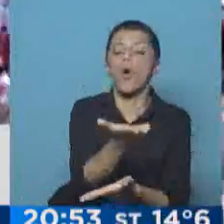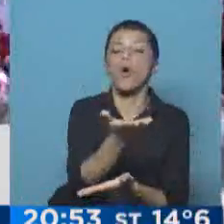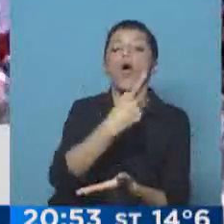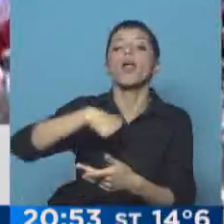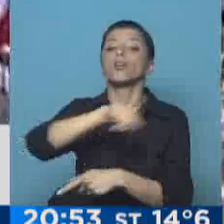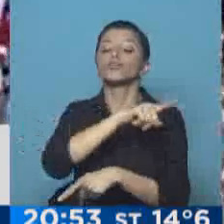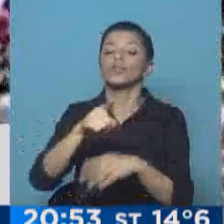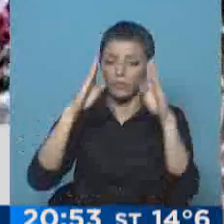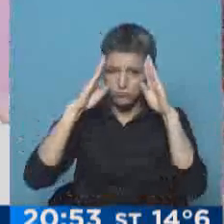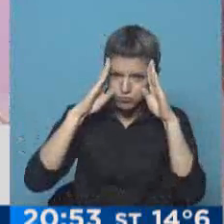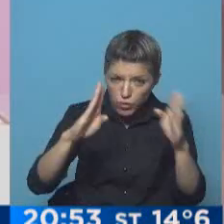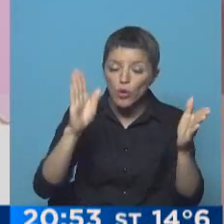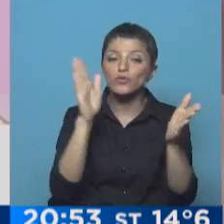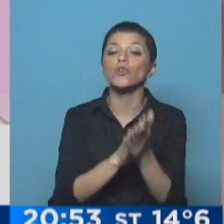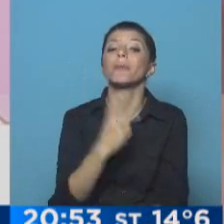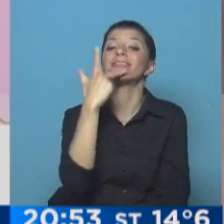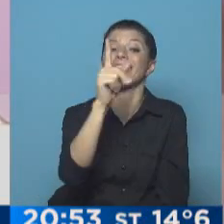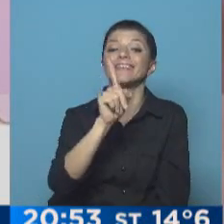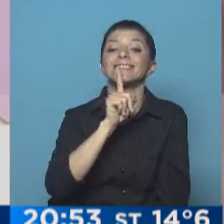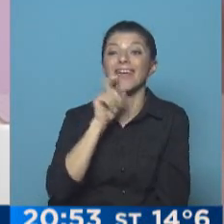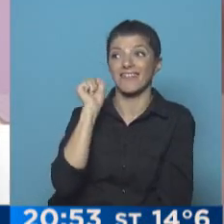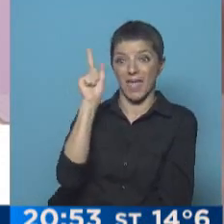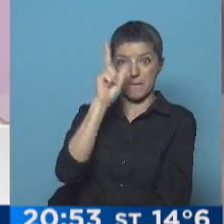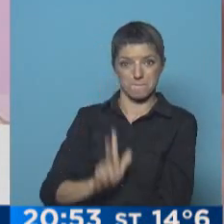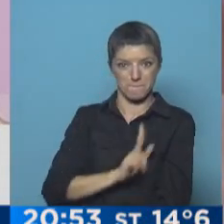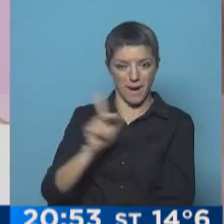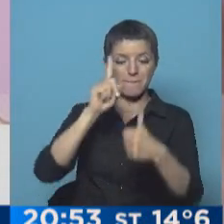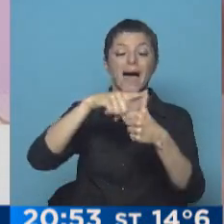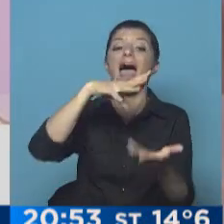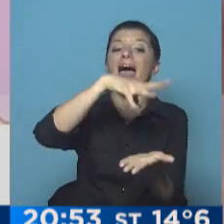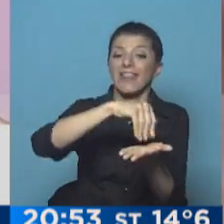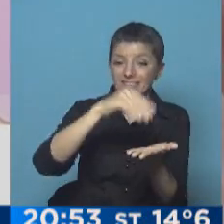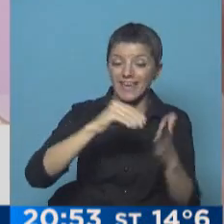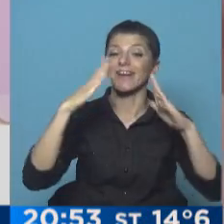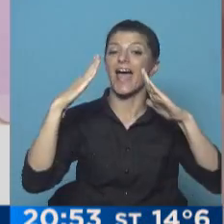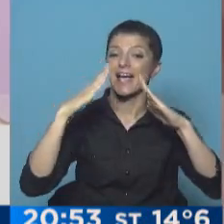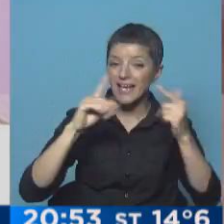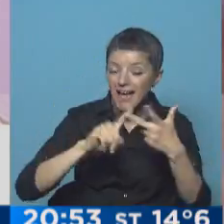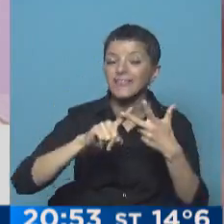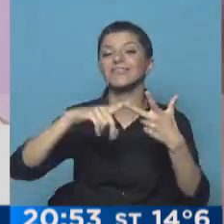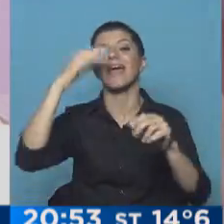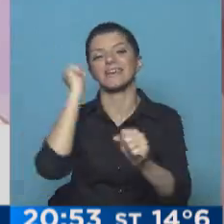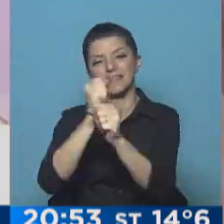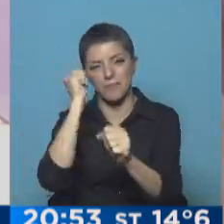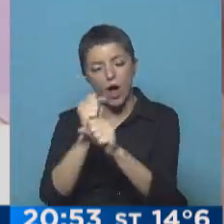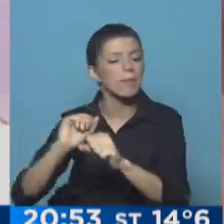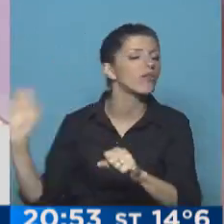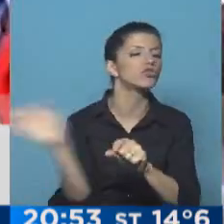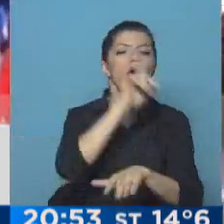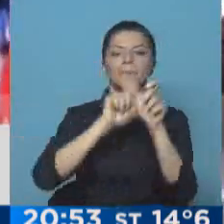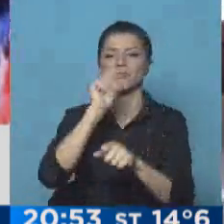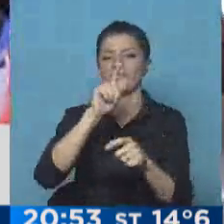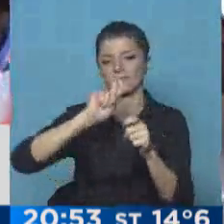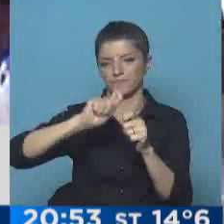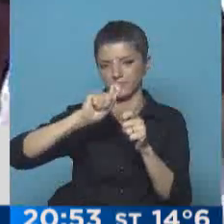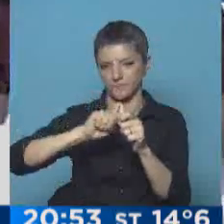la agenda de las 3T del Papa Francisco, tierra, techo y trabajo para todos los santiagueños.